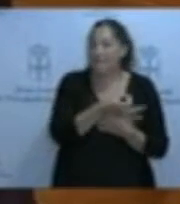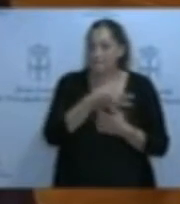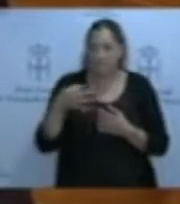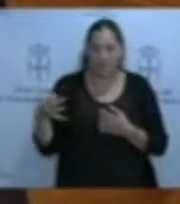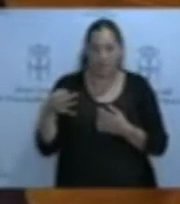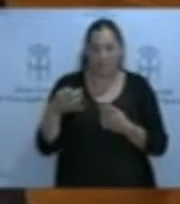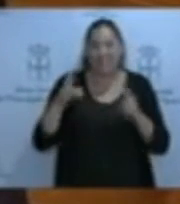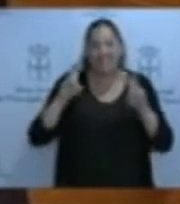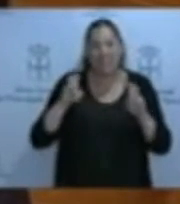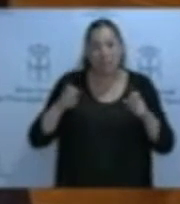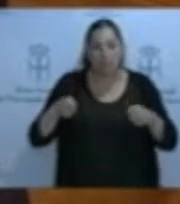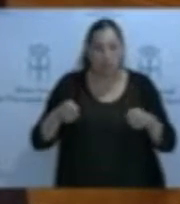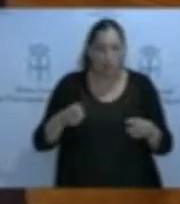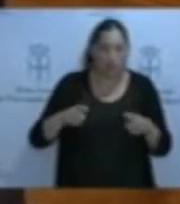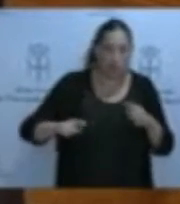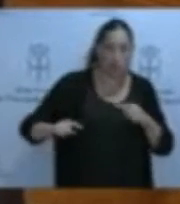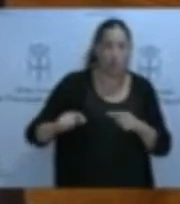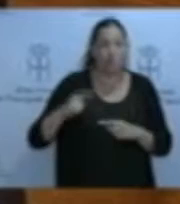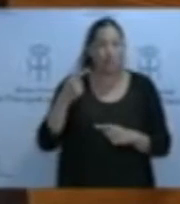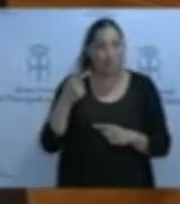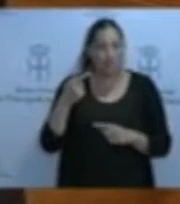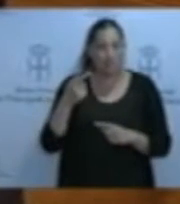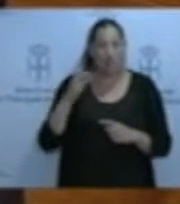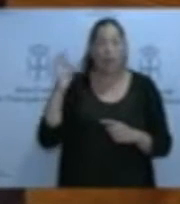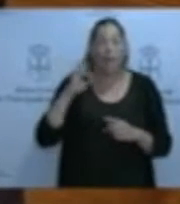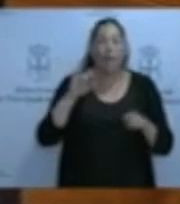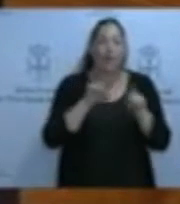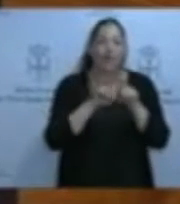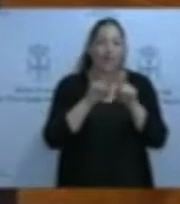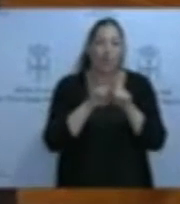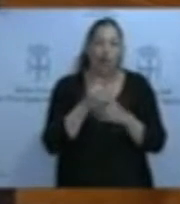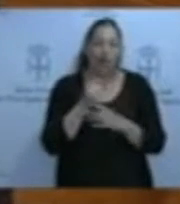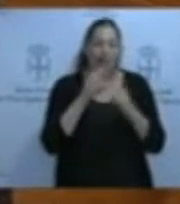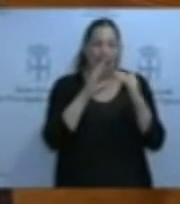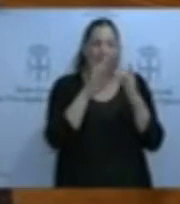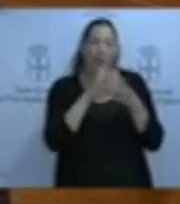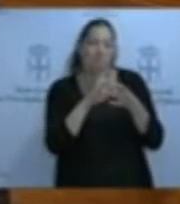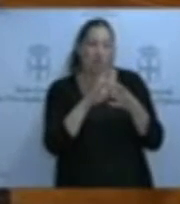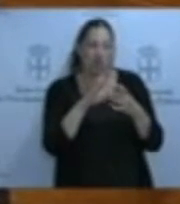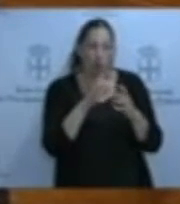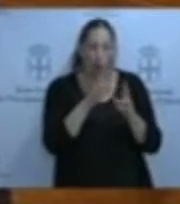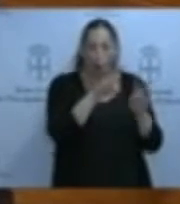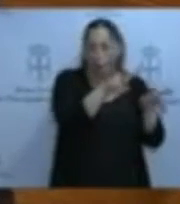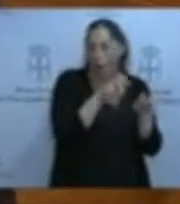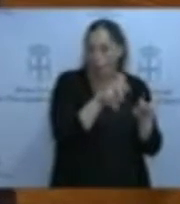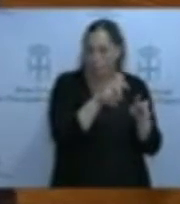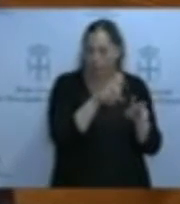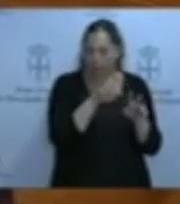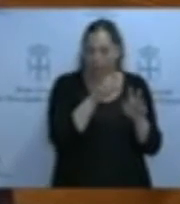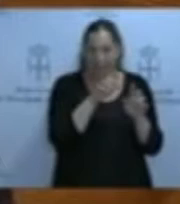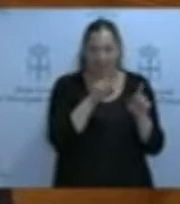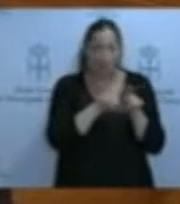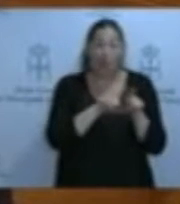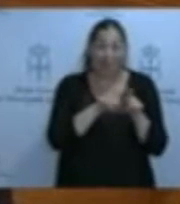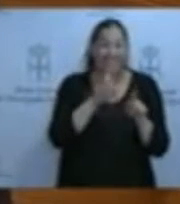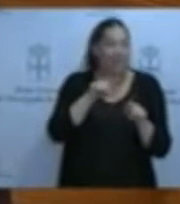materia de gasto, ni de que se elimine el posible clientelismo farmacéutico de un organismo público. Esto tiene que ver con la